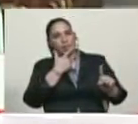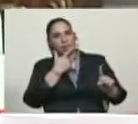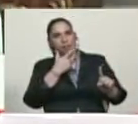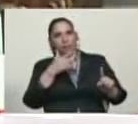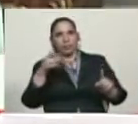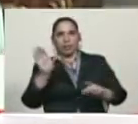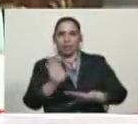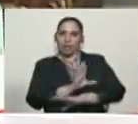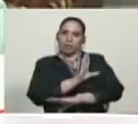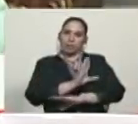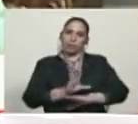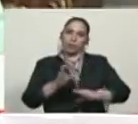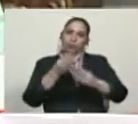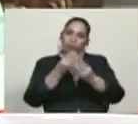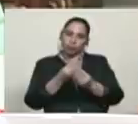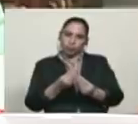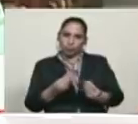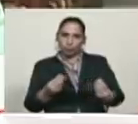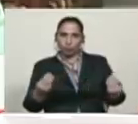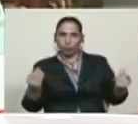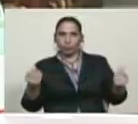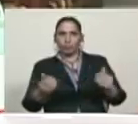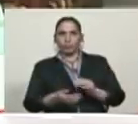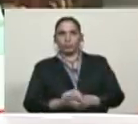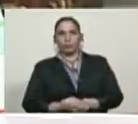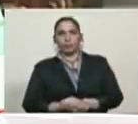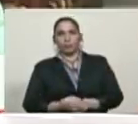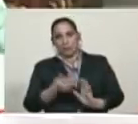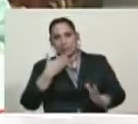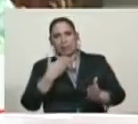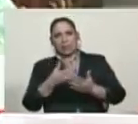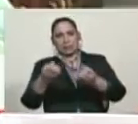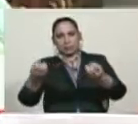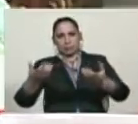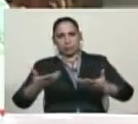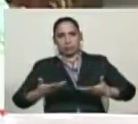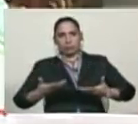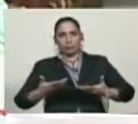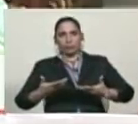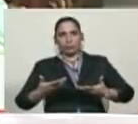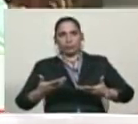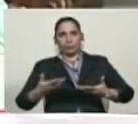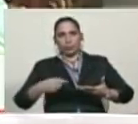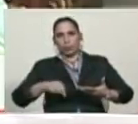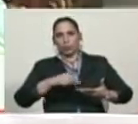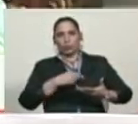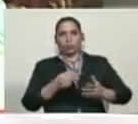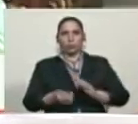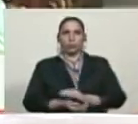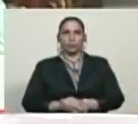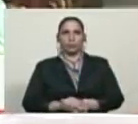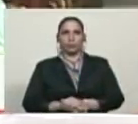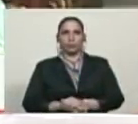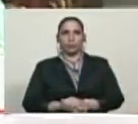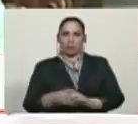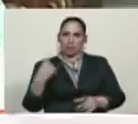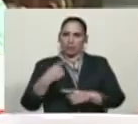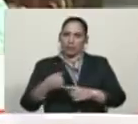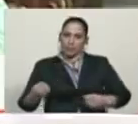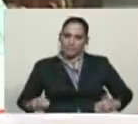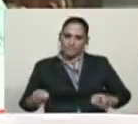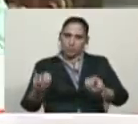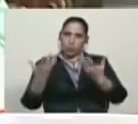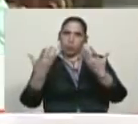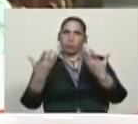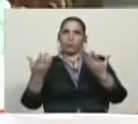tierna de la canción de alí primera muchas gracias por este regalo y así nosotros debemos llenarnos de regalos también